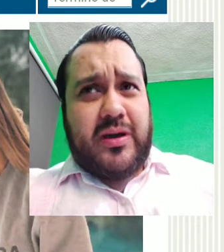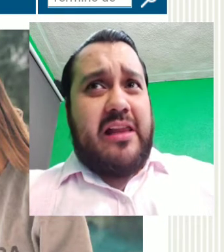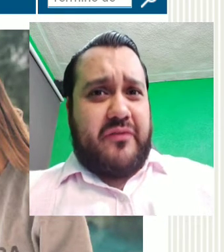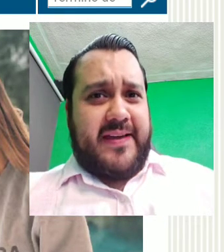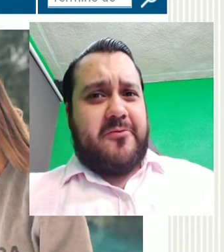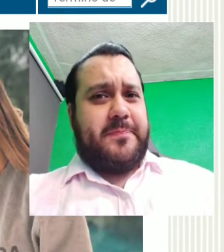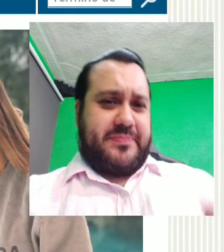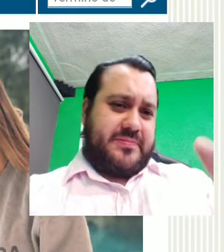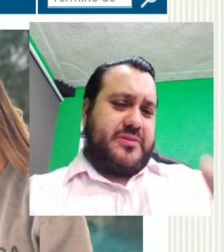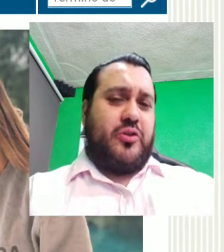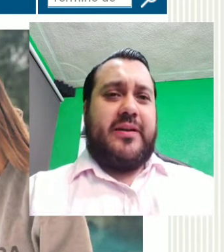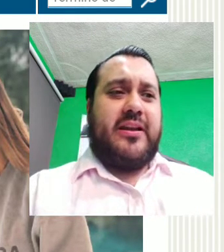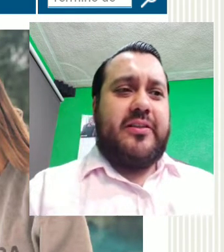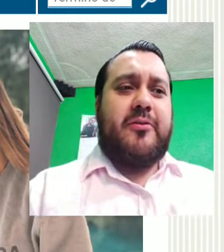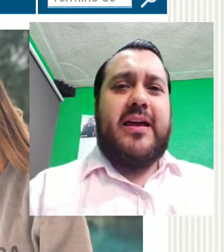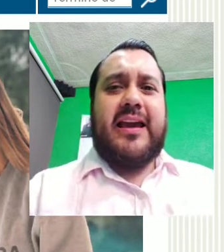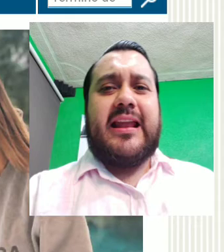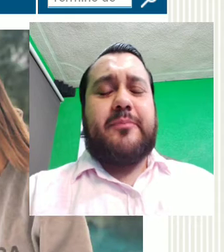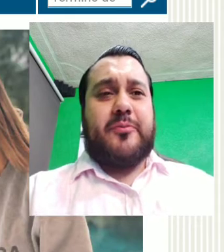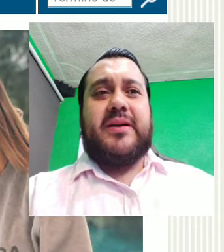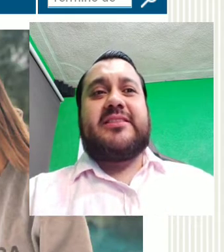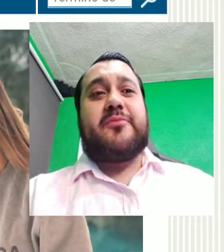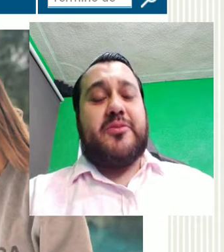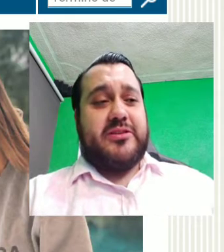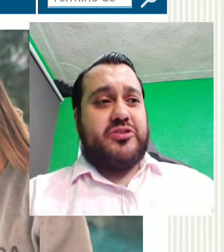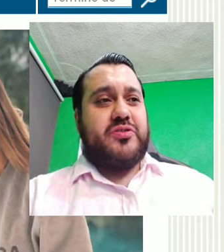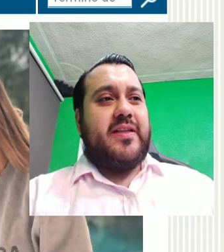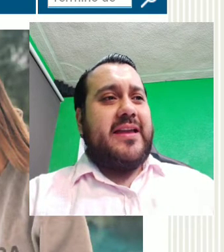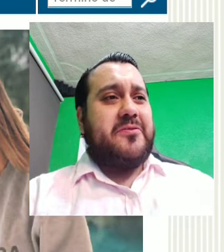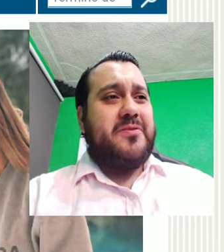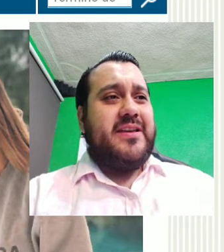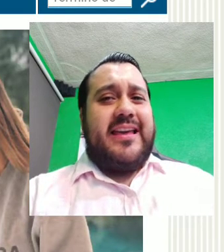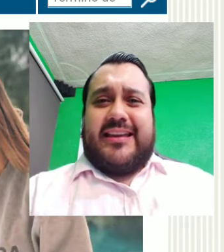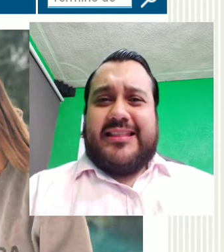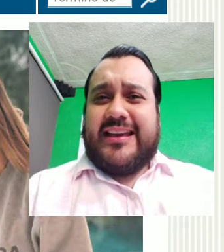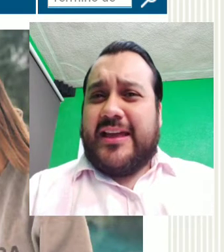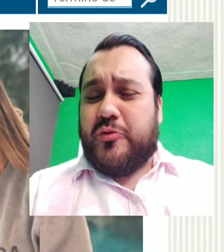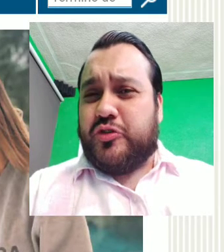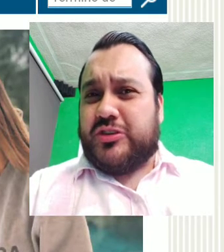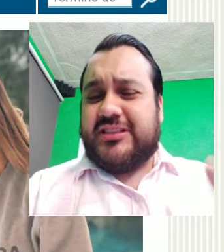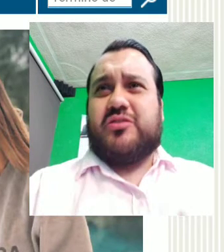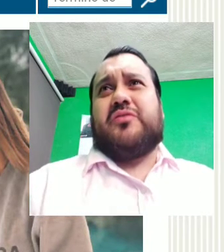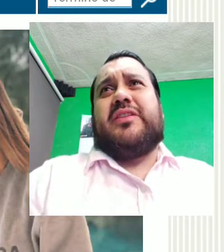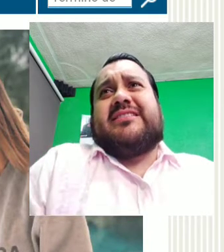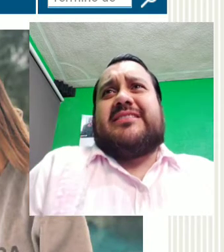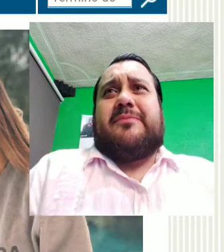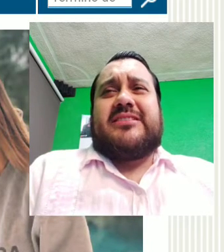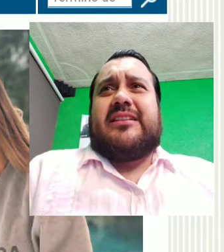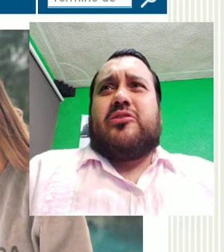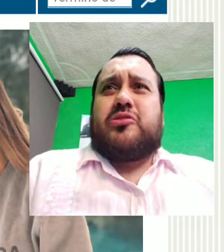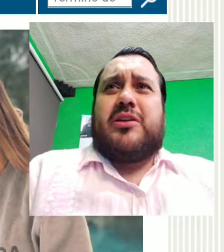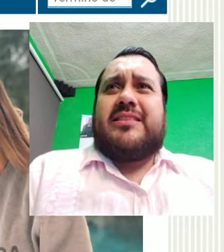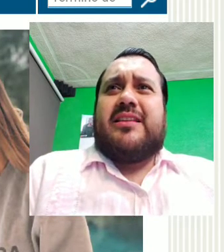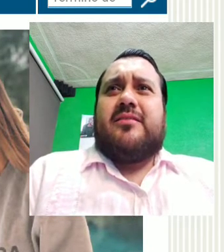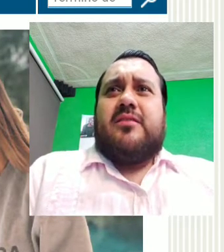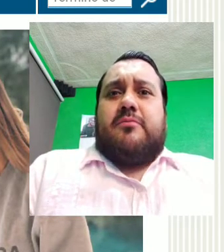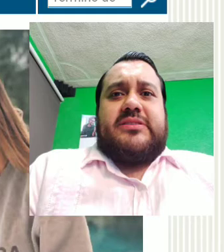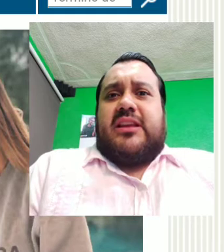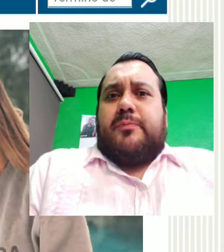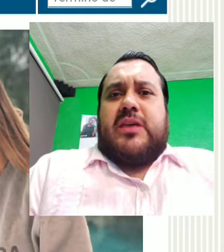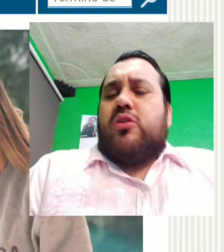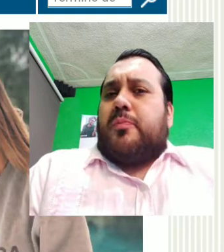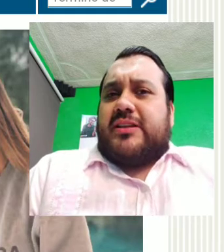visto al faro gobernador de guadalajara por parte del movimiento ciudadano criticar mucho a estas conferencias de prensa el doctor gatell